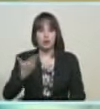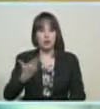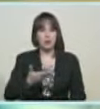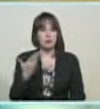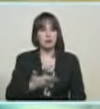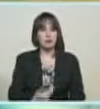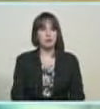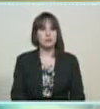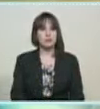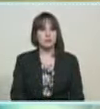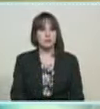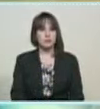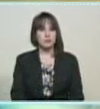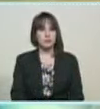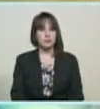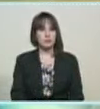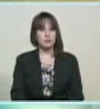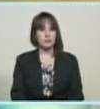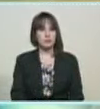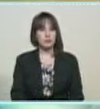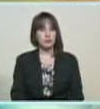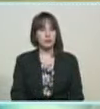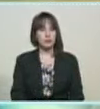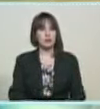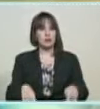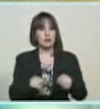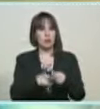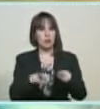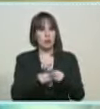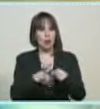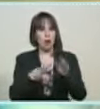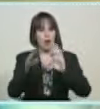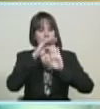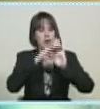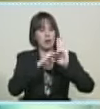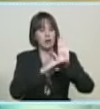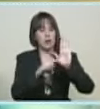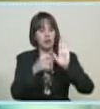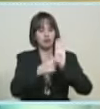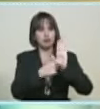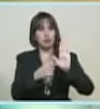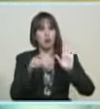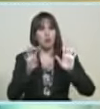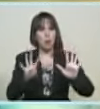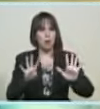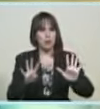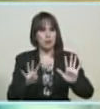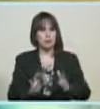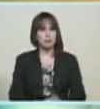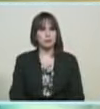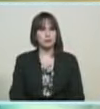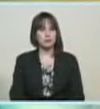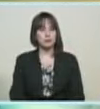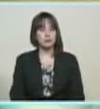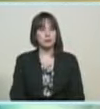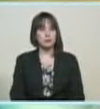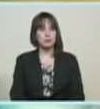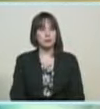importantes en lo que es la línea número 9 línea número 9